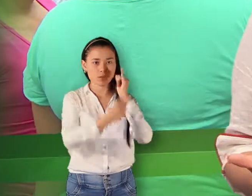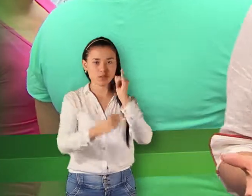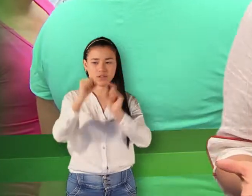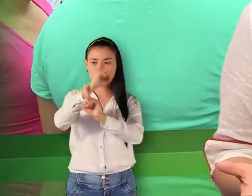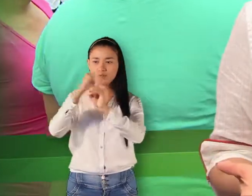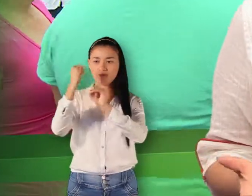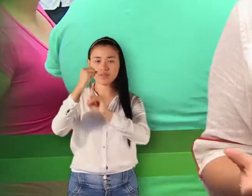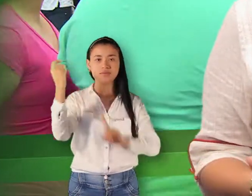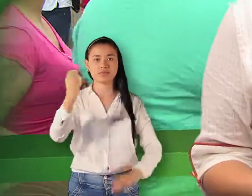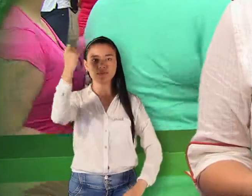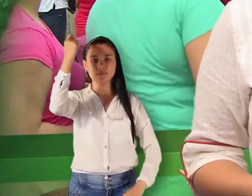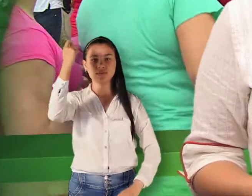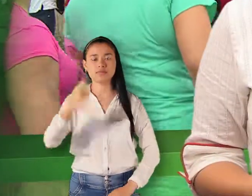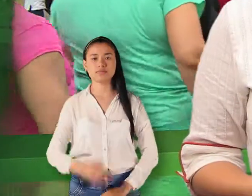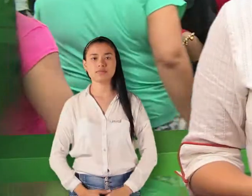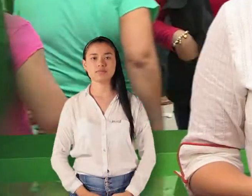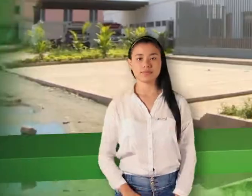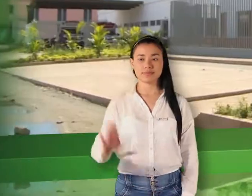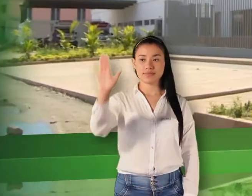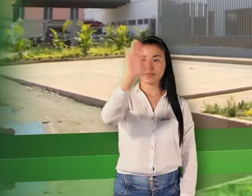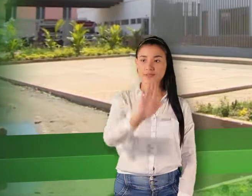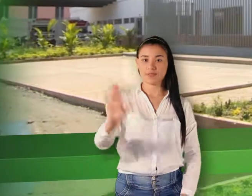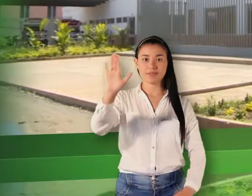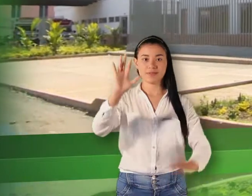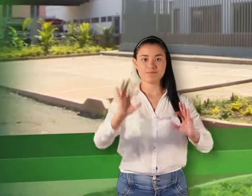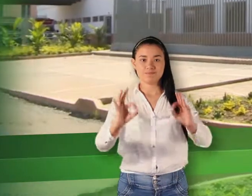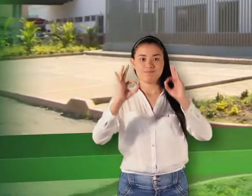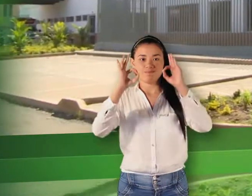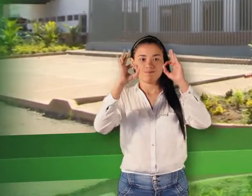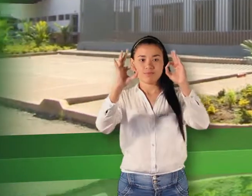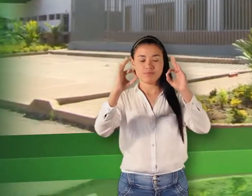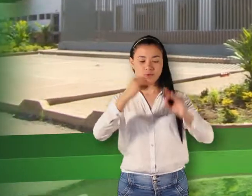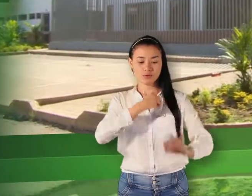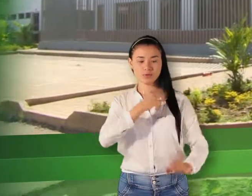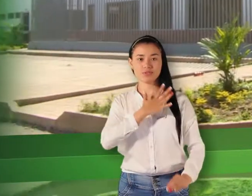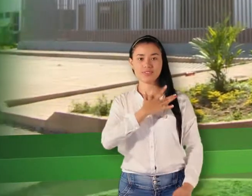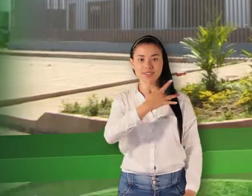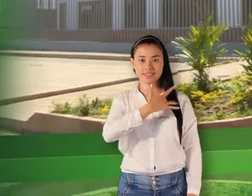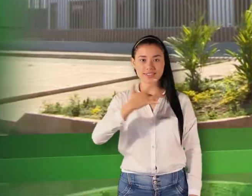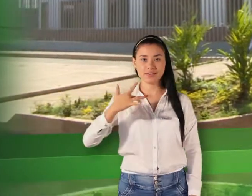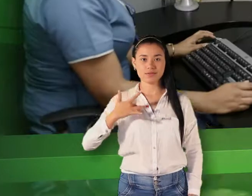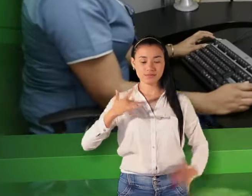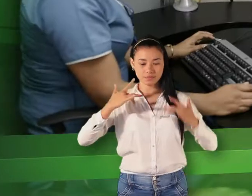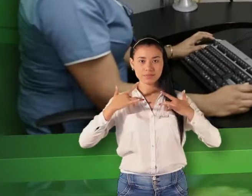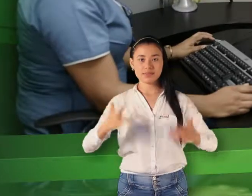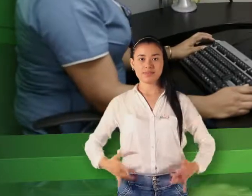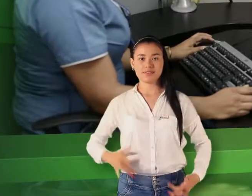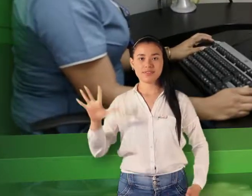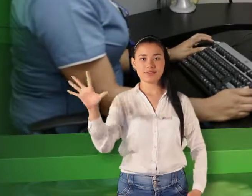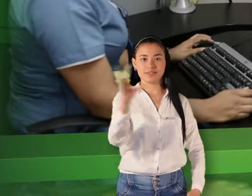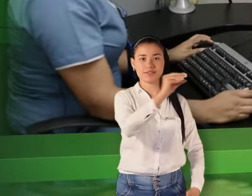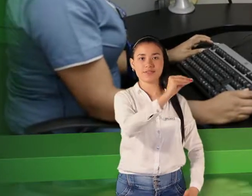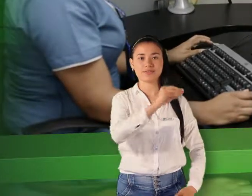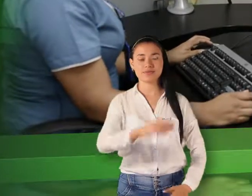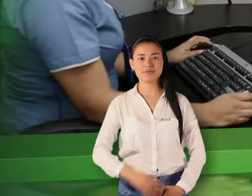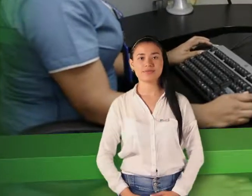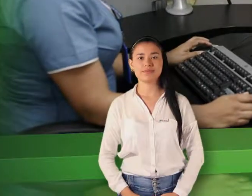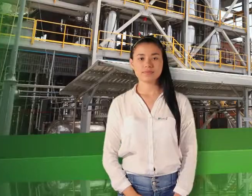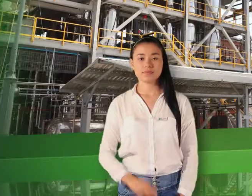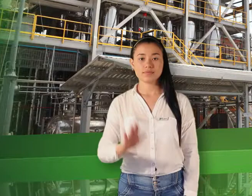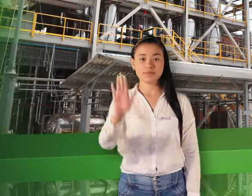expectativas económicas y sociales del Meta. Un departamento con calidad y oportunidad en salud y bienestar para